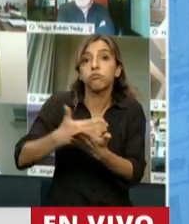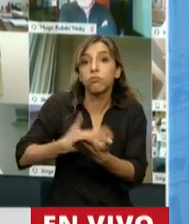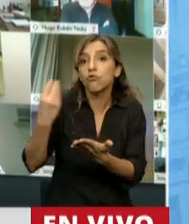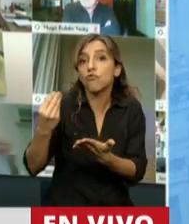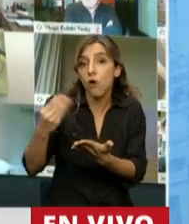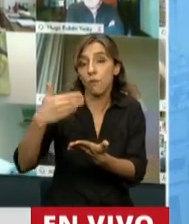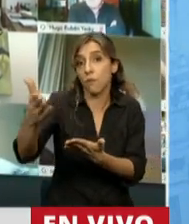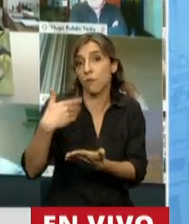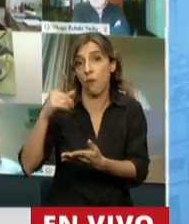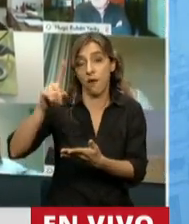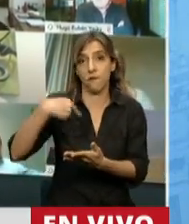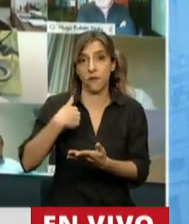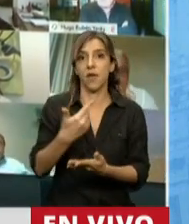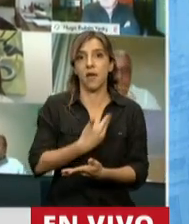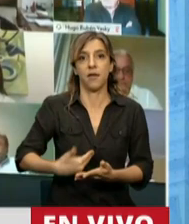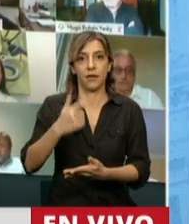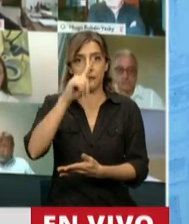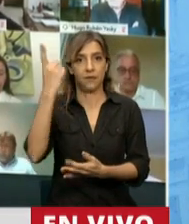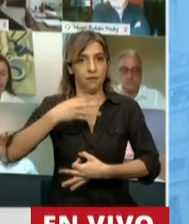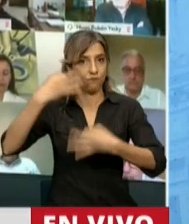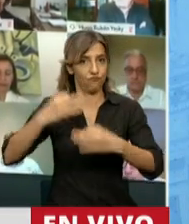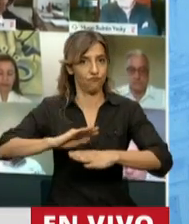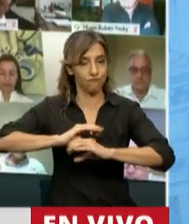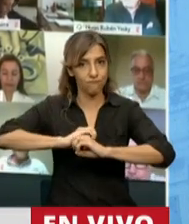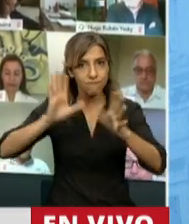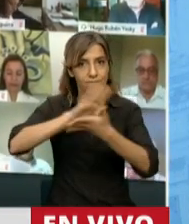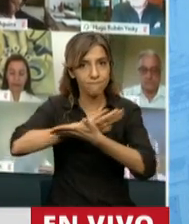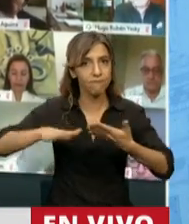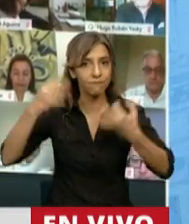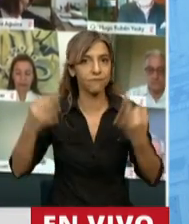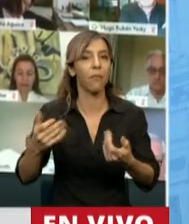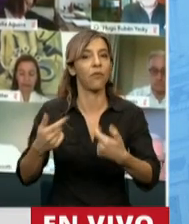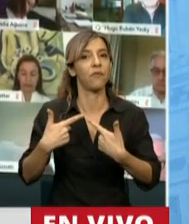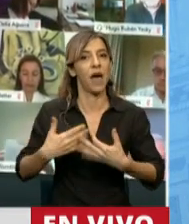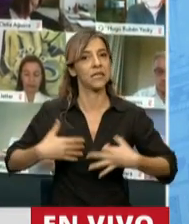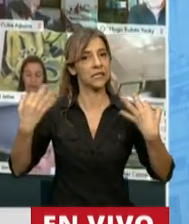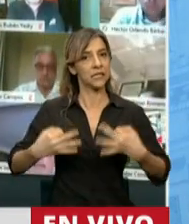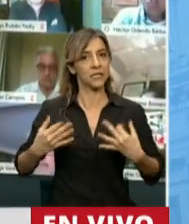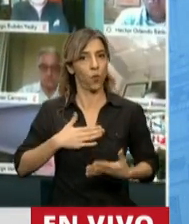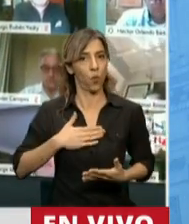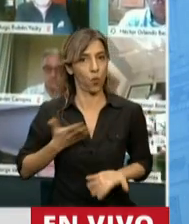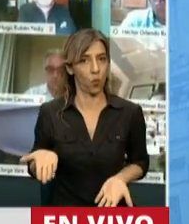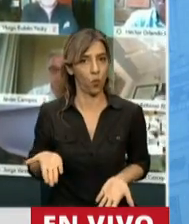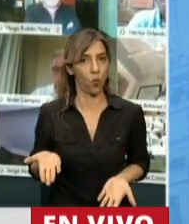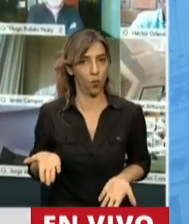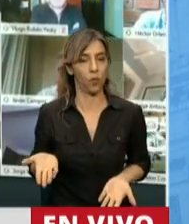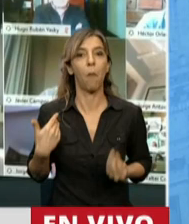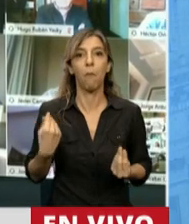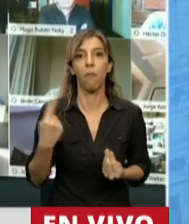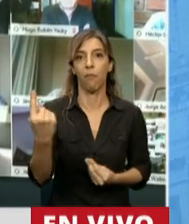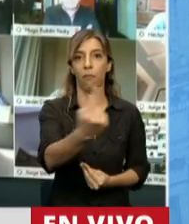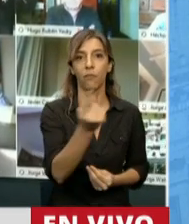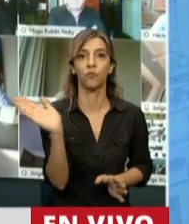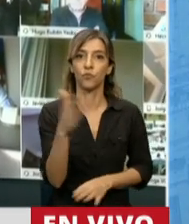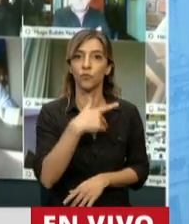transparente, para tener seguridad, para ser, ¿cómo decir?, para ser un Estado digno ante los ojos de cada